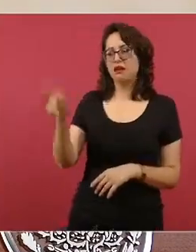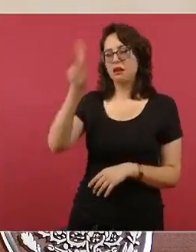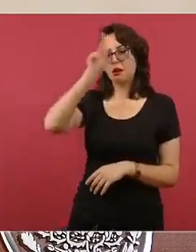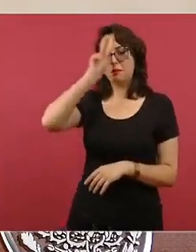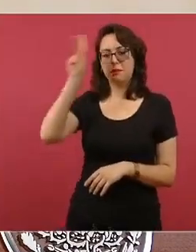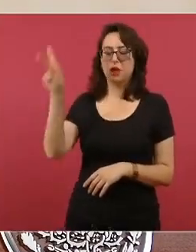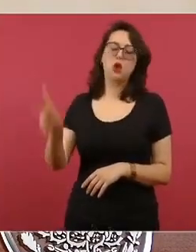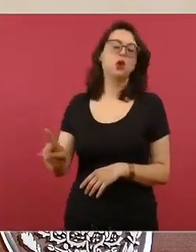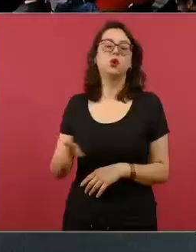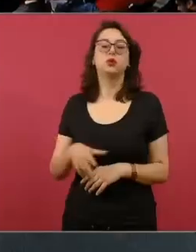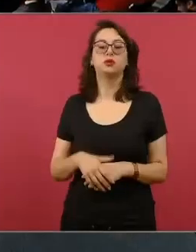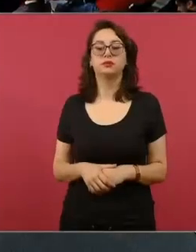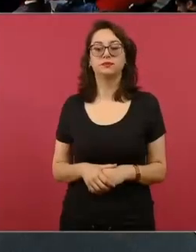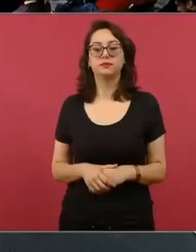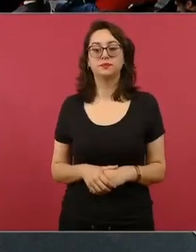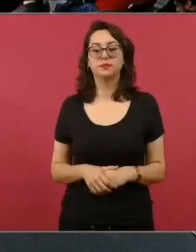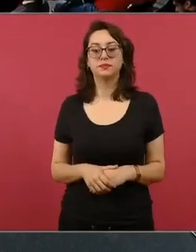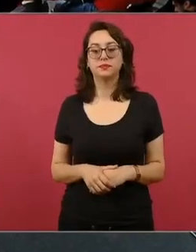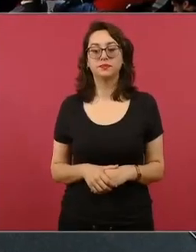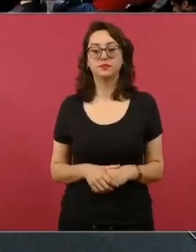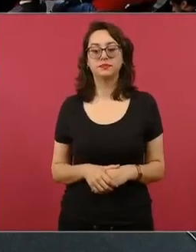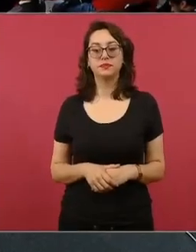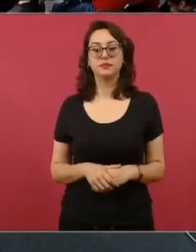O sea, esta es una prensa